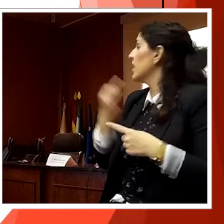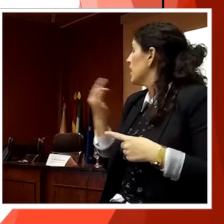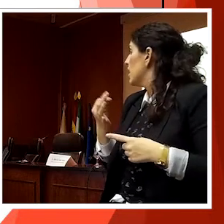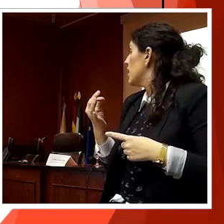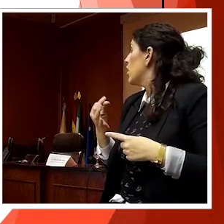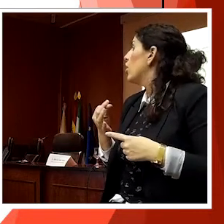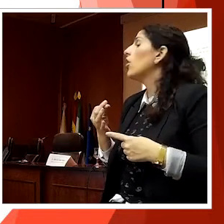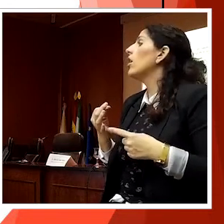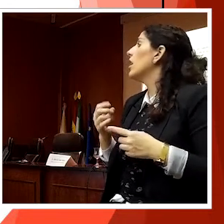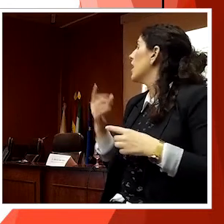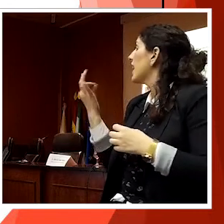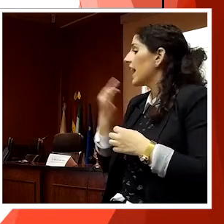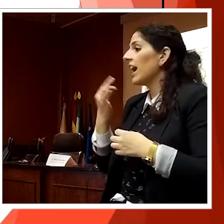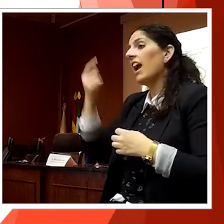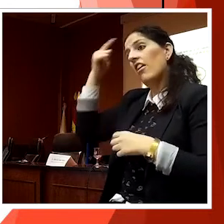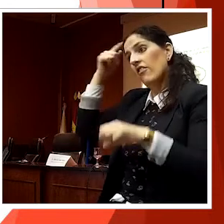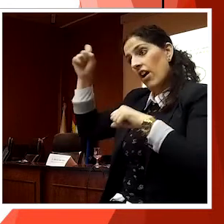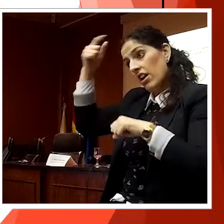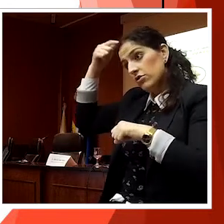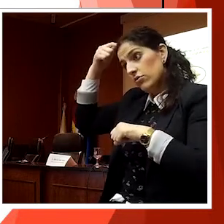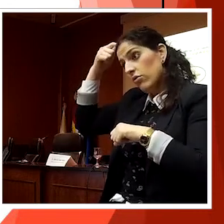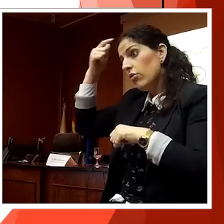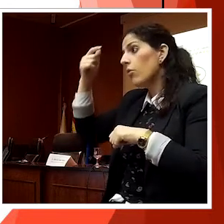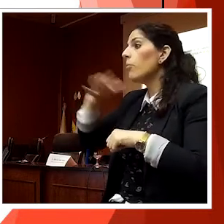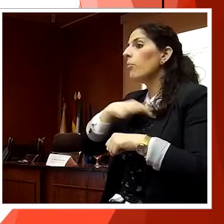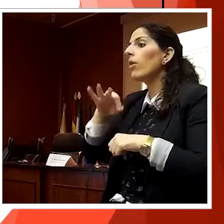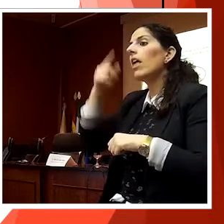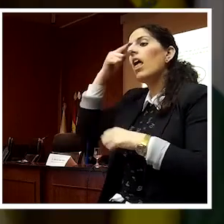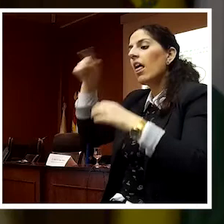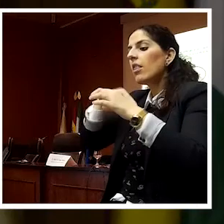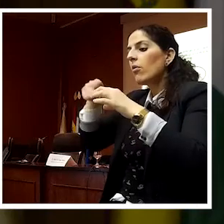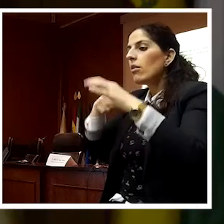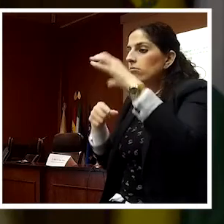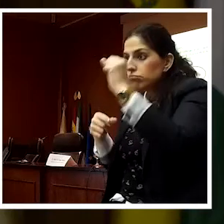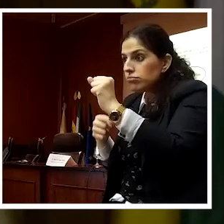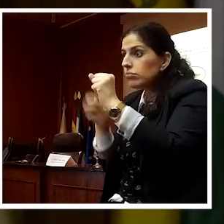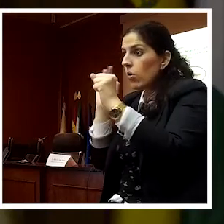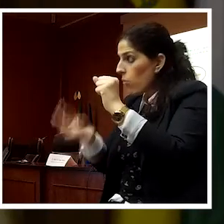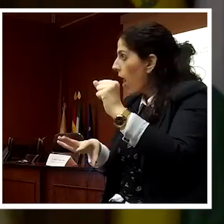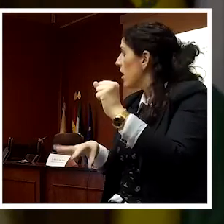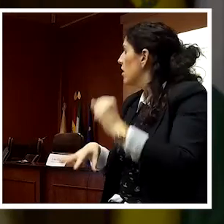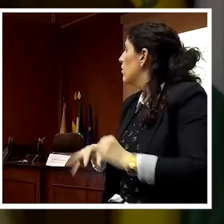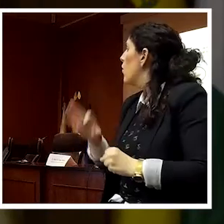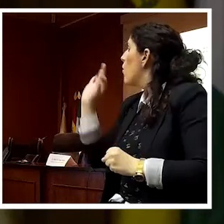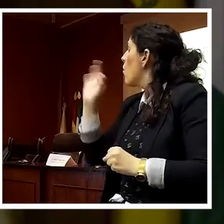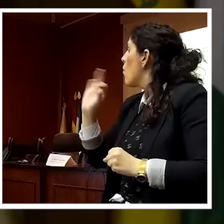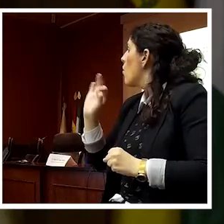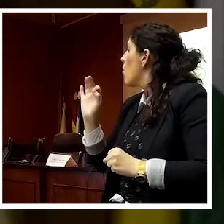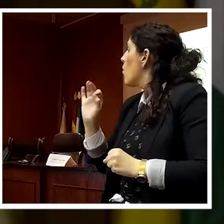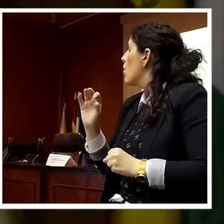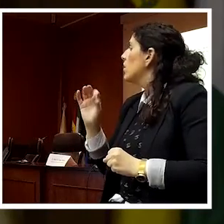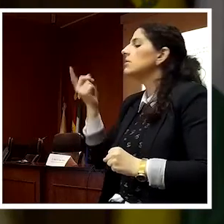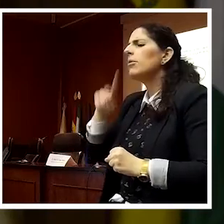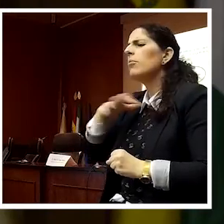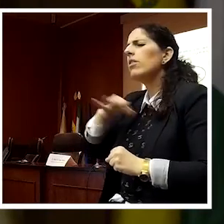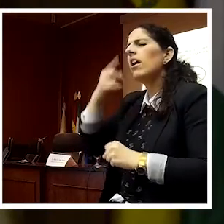de la localización, es que el infarto puede ser como un trombo, el flujo queda bloqueado, o en el infarto